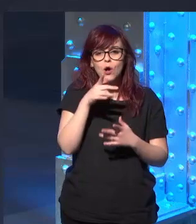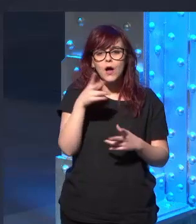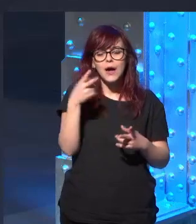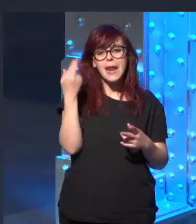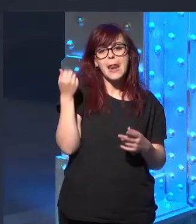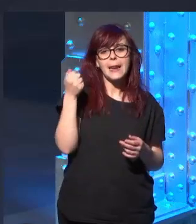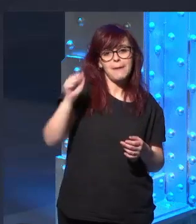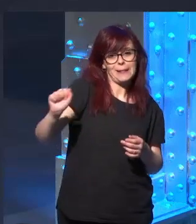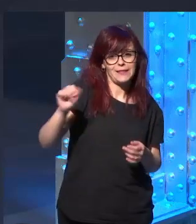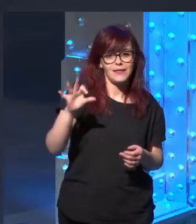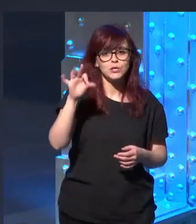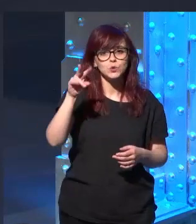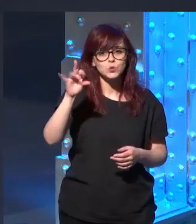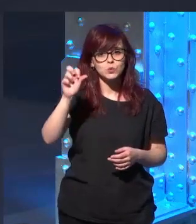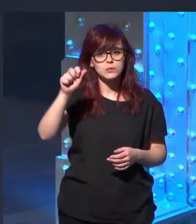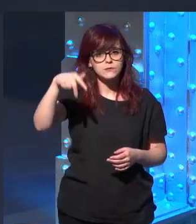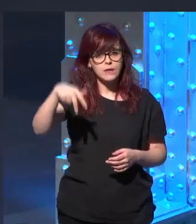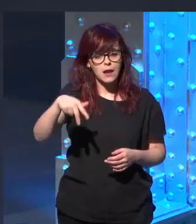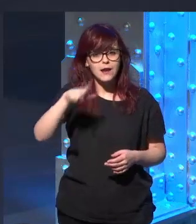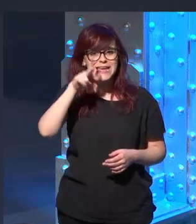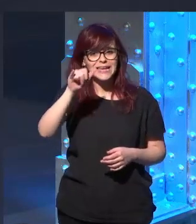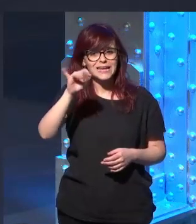Hinton, ella firmó